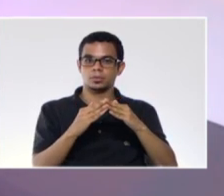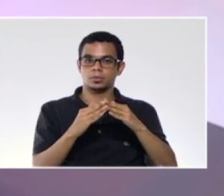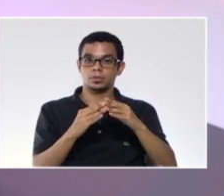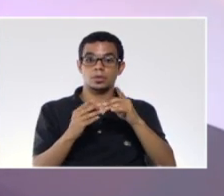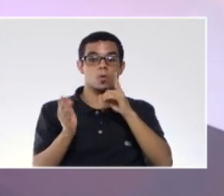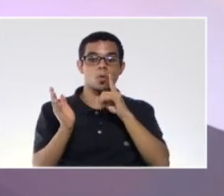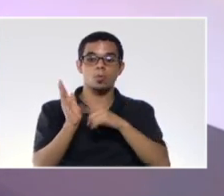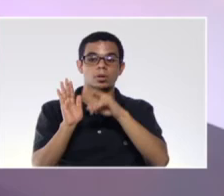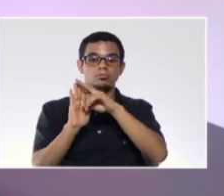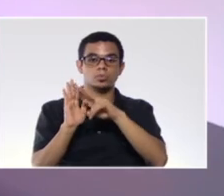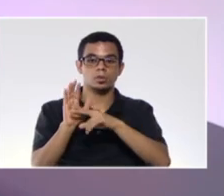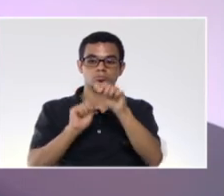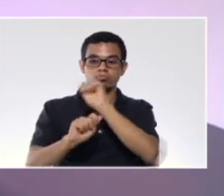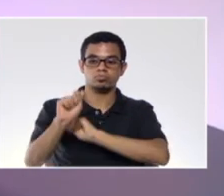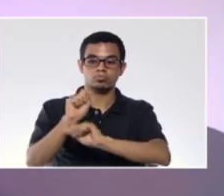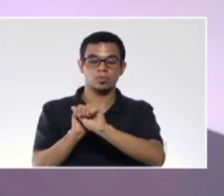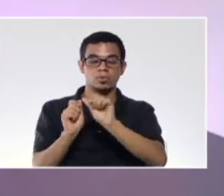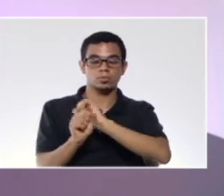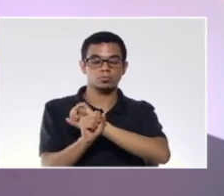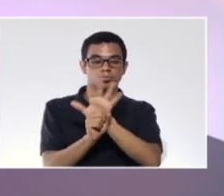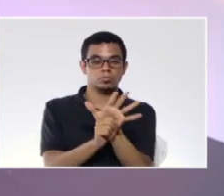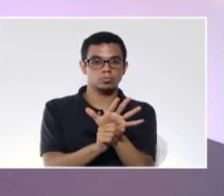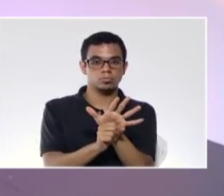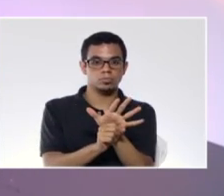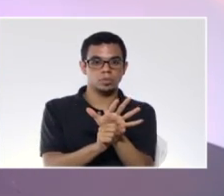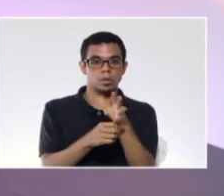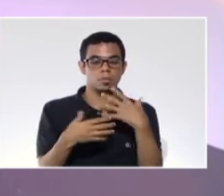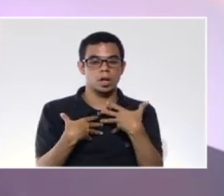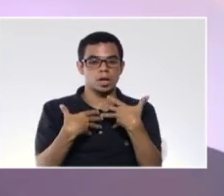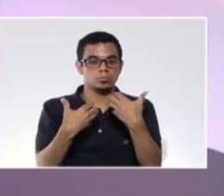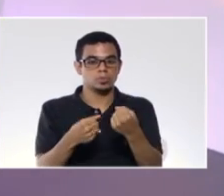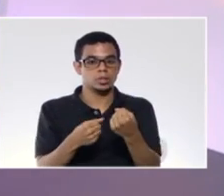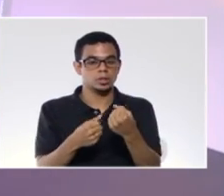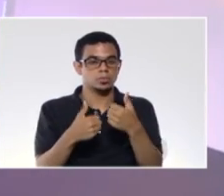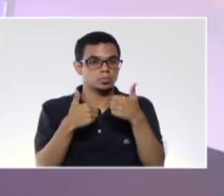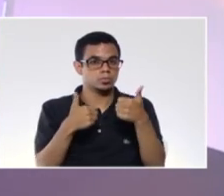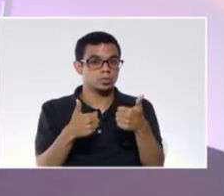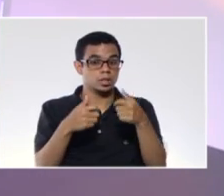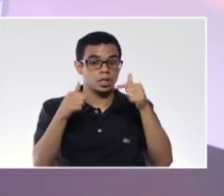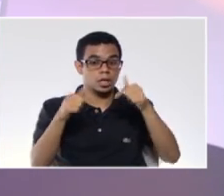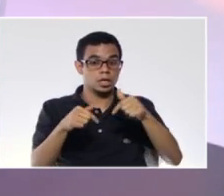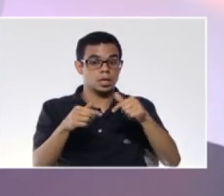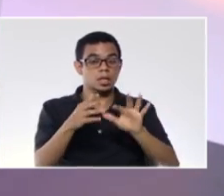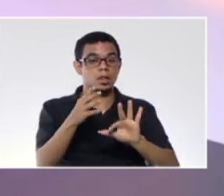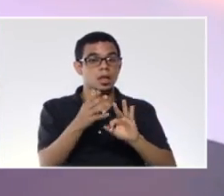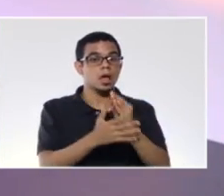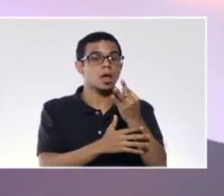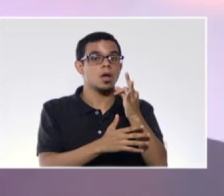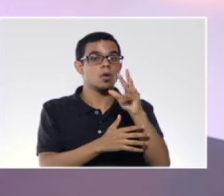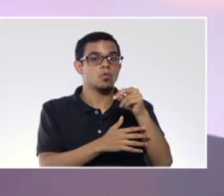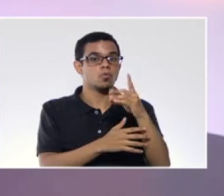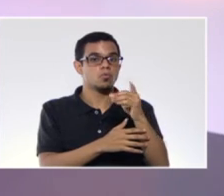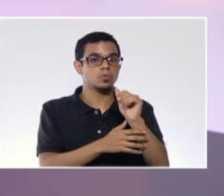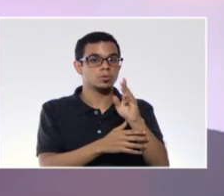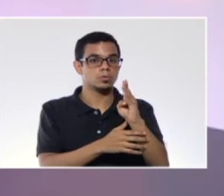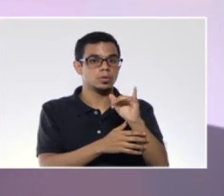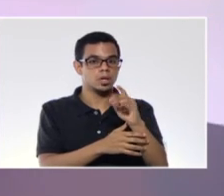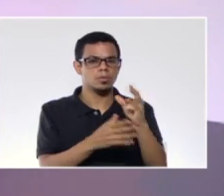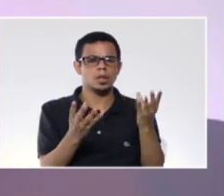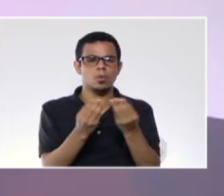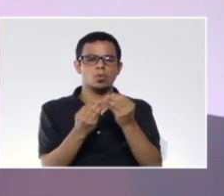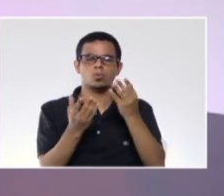las medidas de bioseguridad para resguardar nuestra salud. Nosotros desde Fundabit nos mantenemos junto a